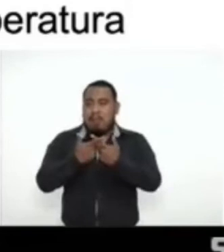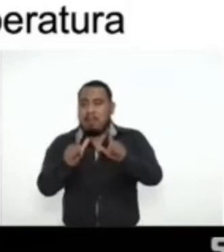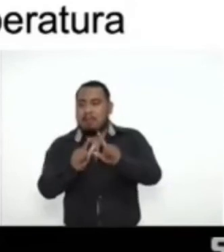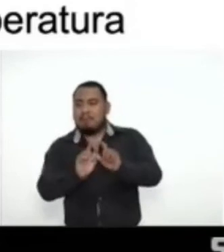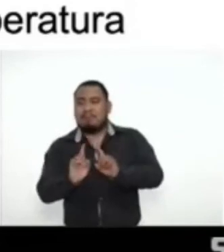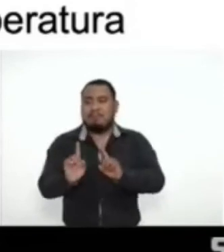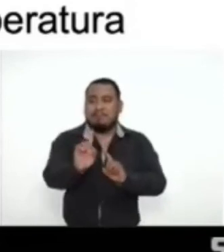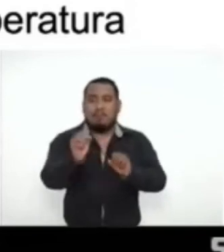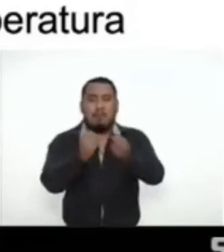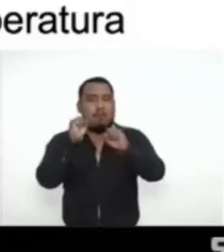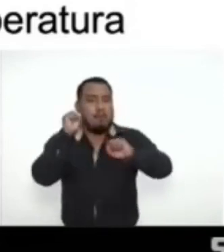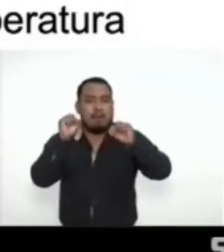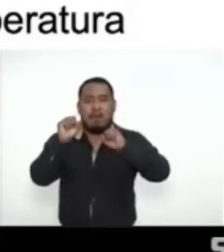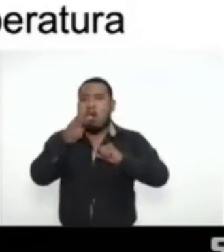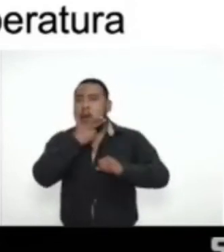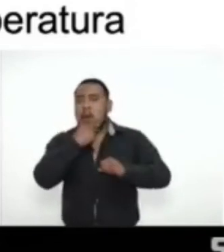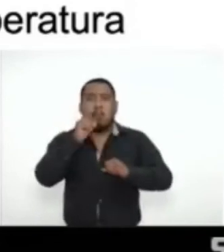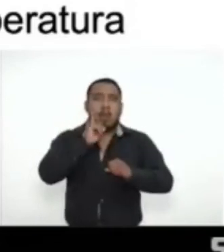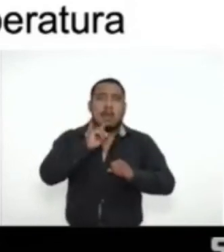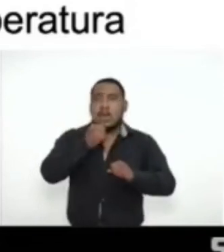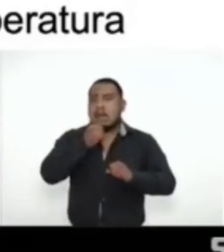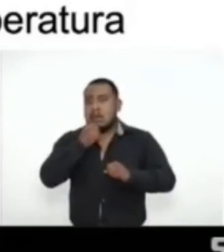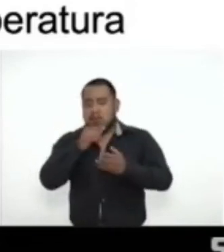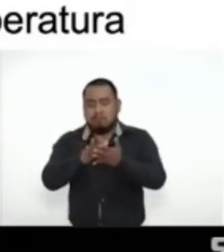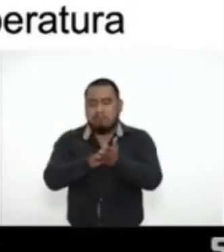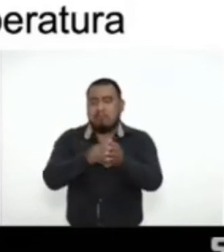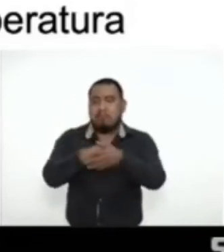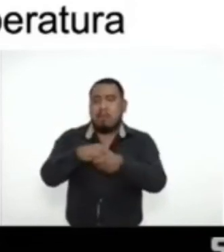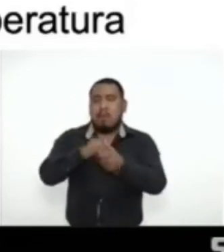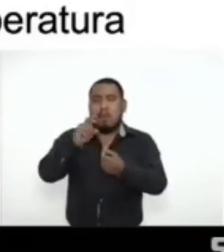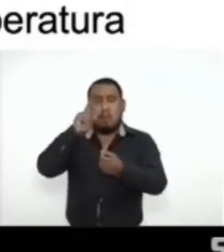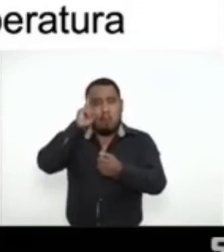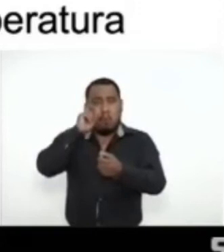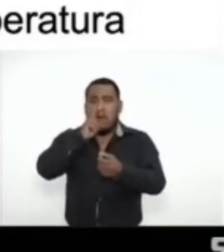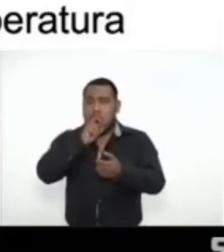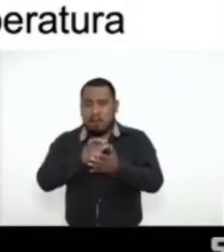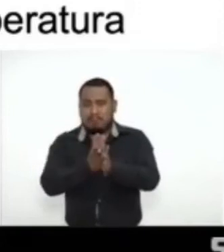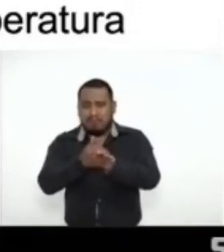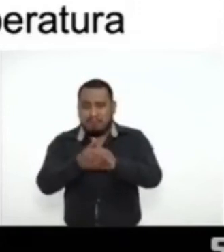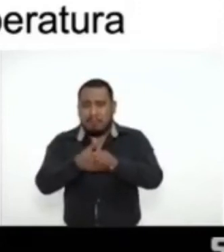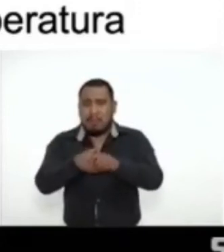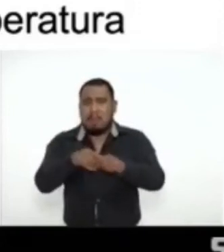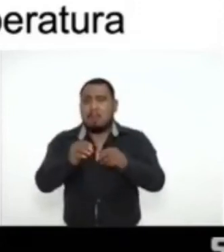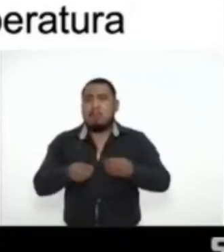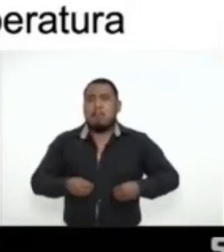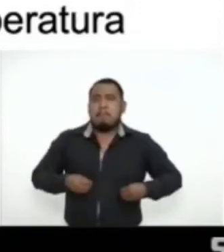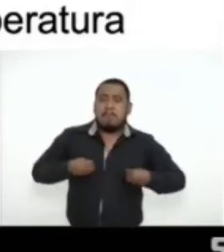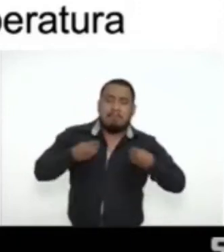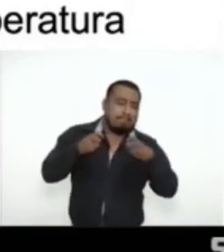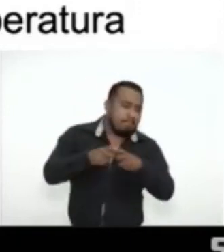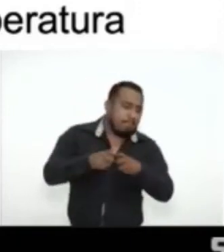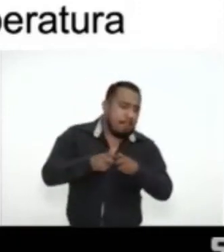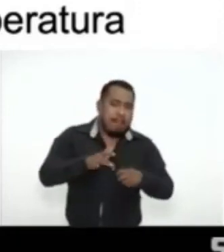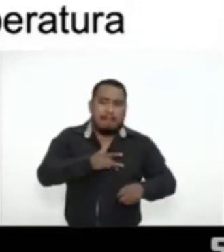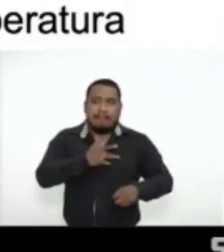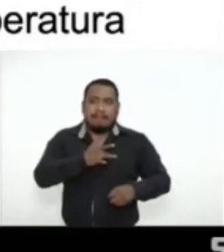persona, hombre o mujer o niño que le sudan las manos, está viviendo en estrés, siente que hay una